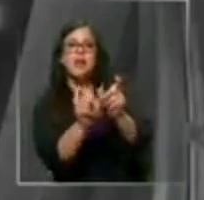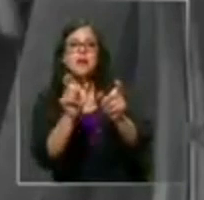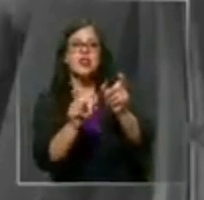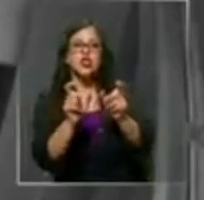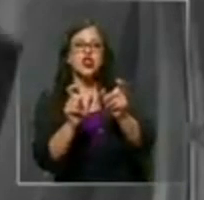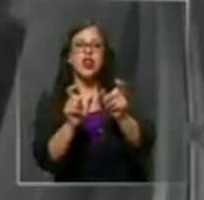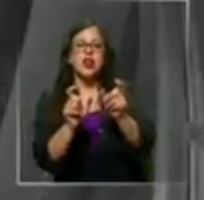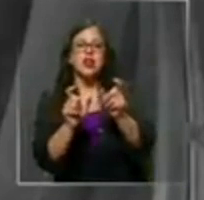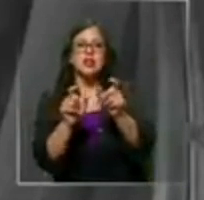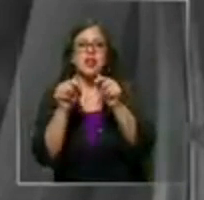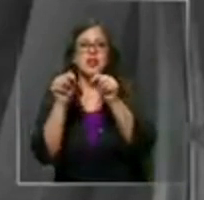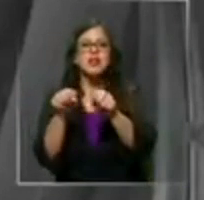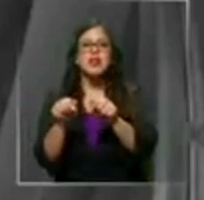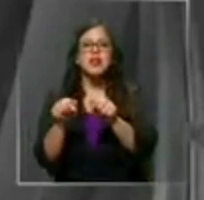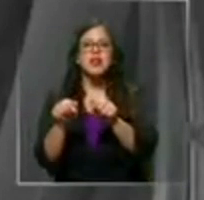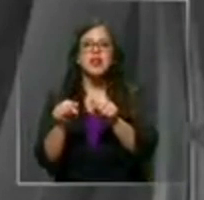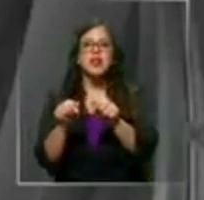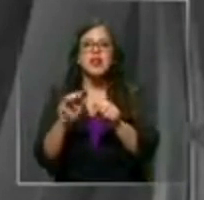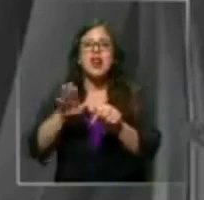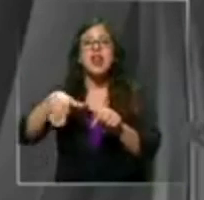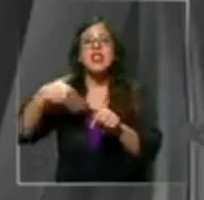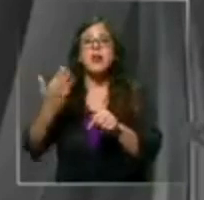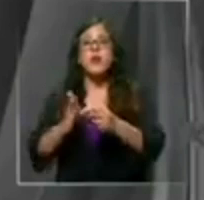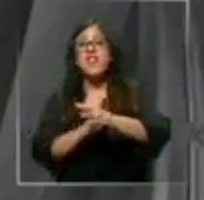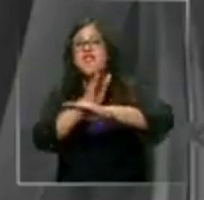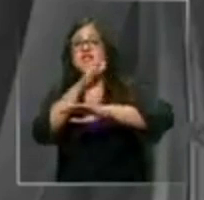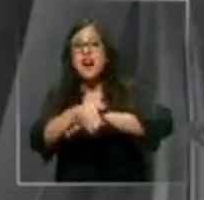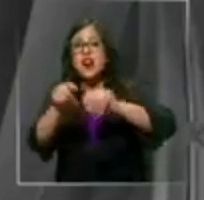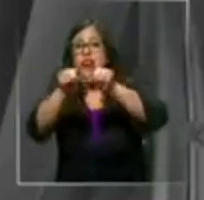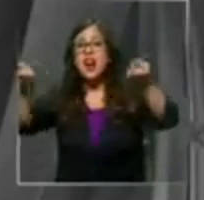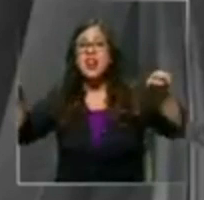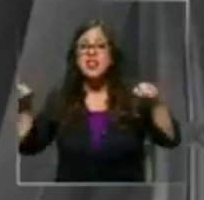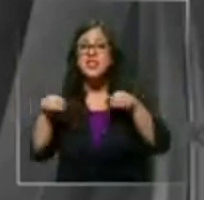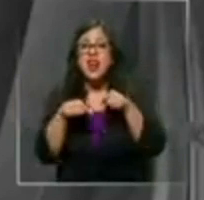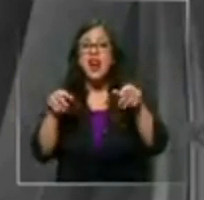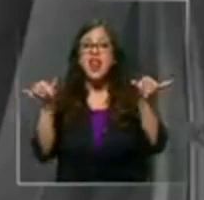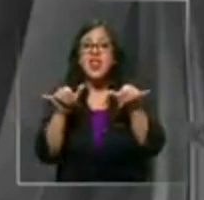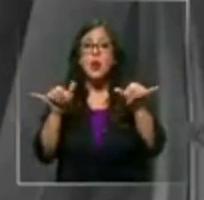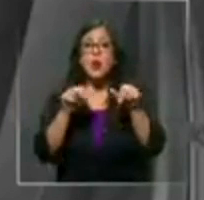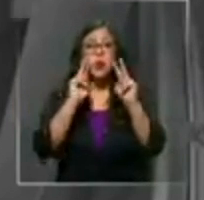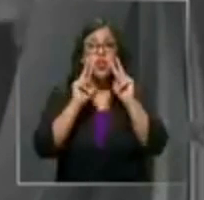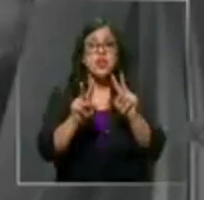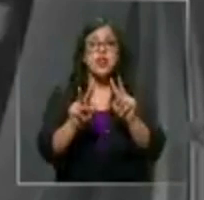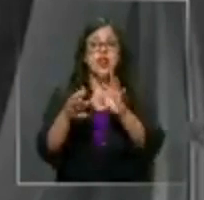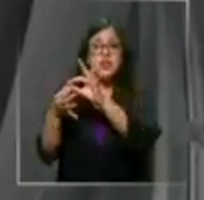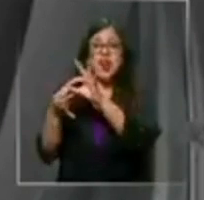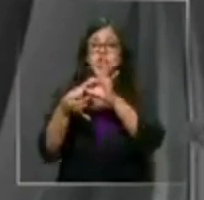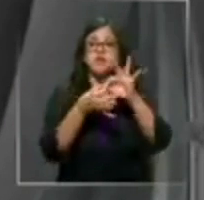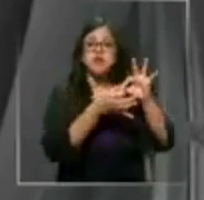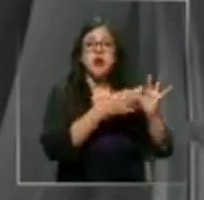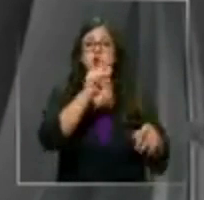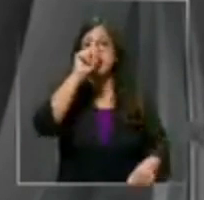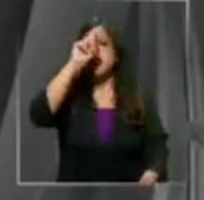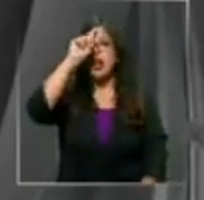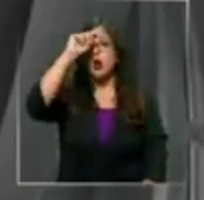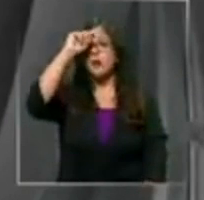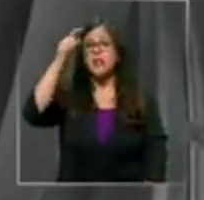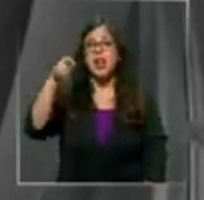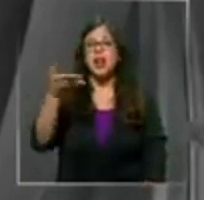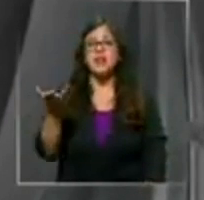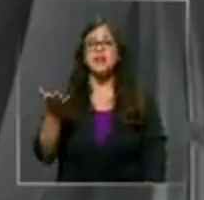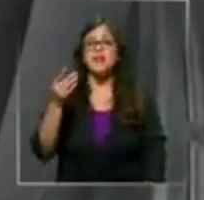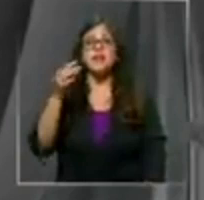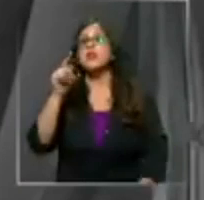Pero no solo eso, luego llegan a la sala de neonatos. Ustedes van a ver allí la secuencia completa del hospital de Gaziantep. Ahí